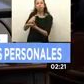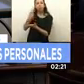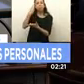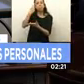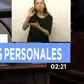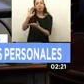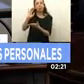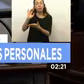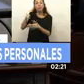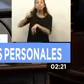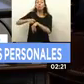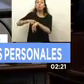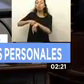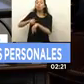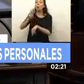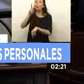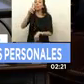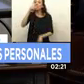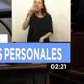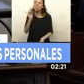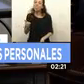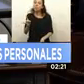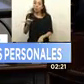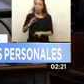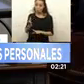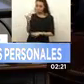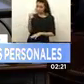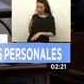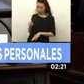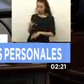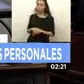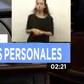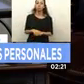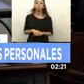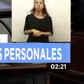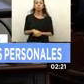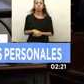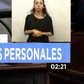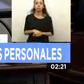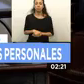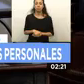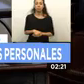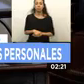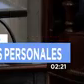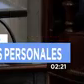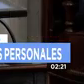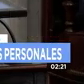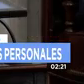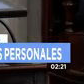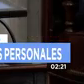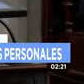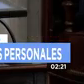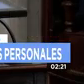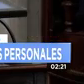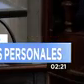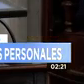pronunció el 27 de diciembre del año pasado y creemos que algunos rumbos